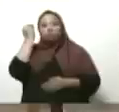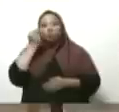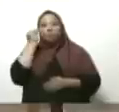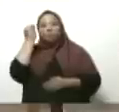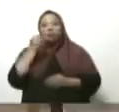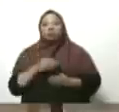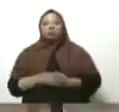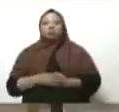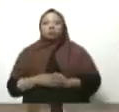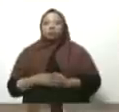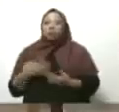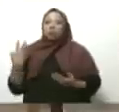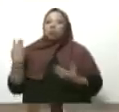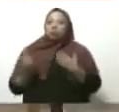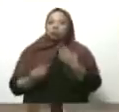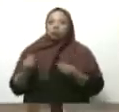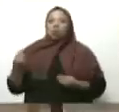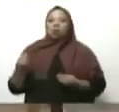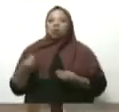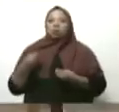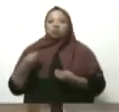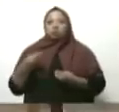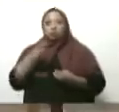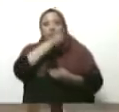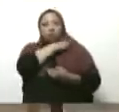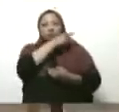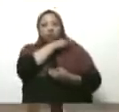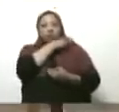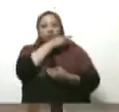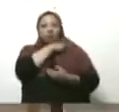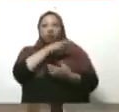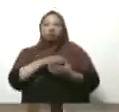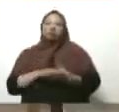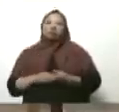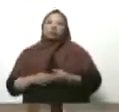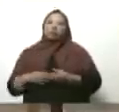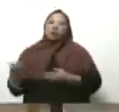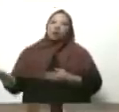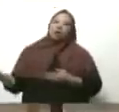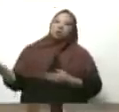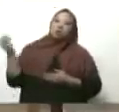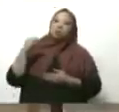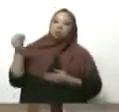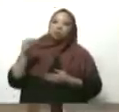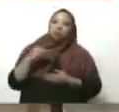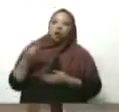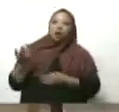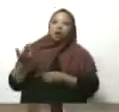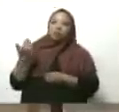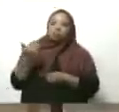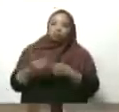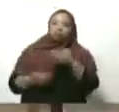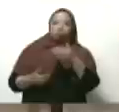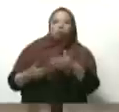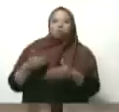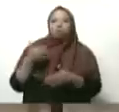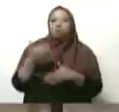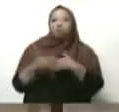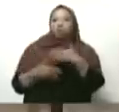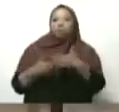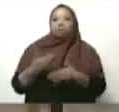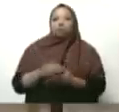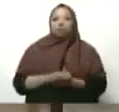creído conveniente como fiscal general de la republica sumarnos de manera masiva progresiva